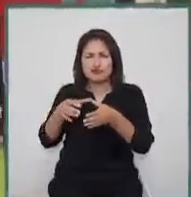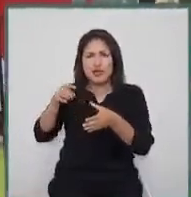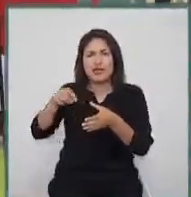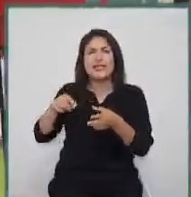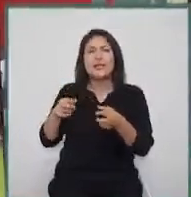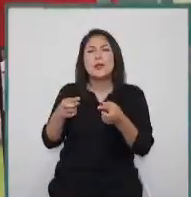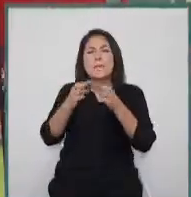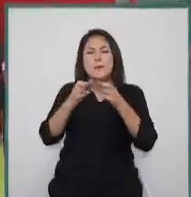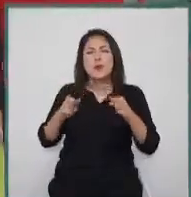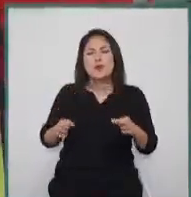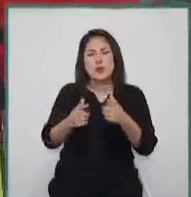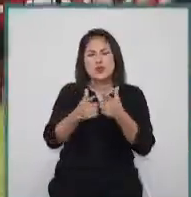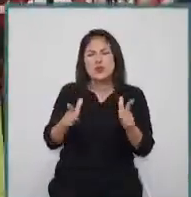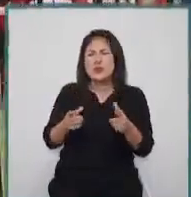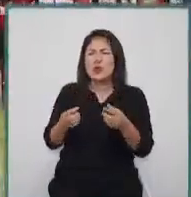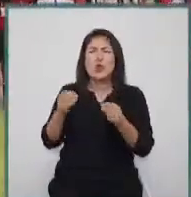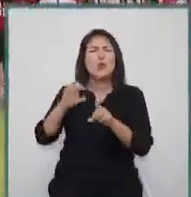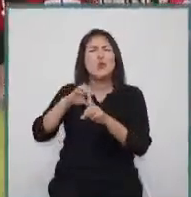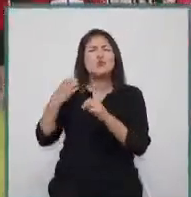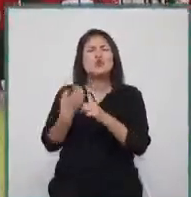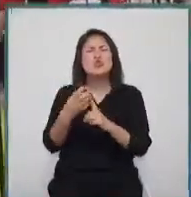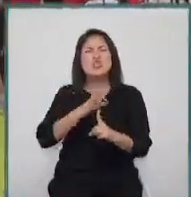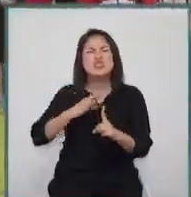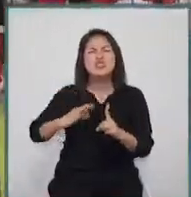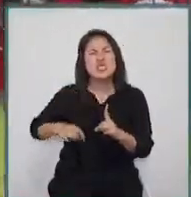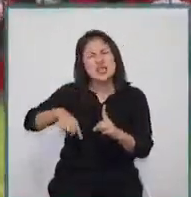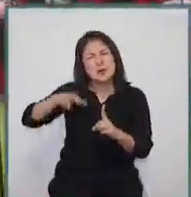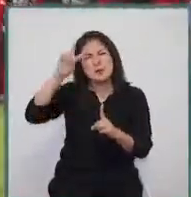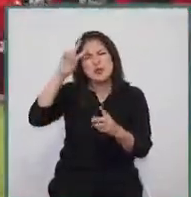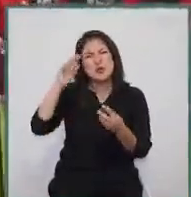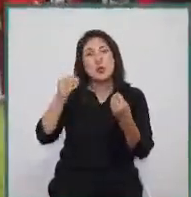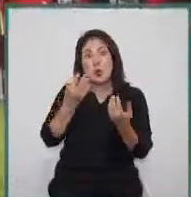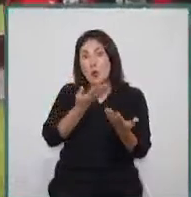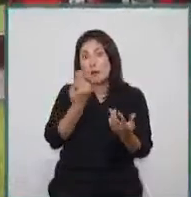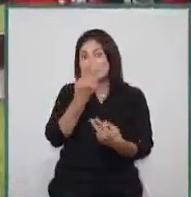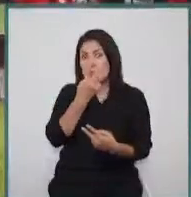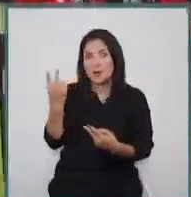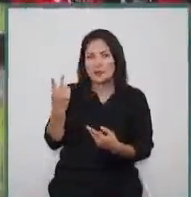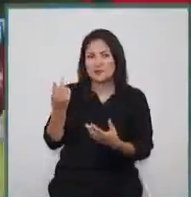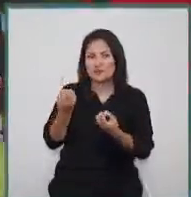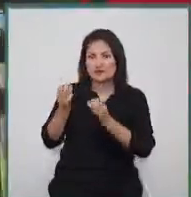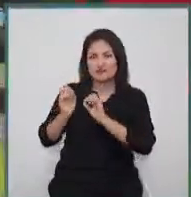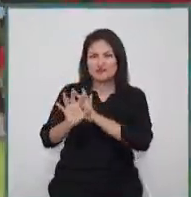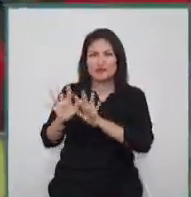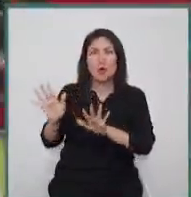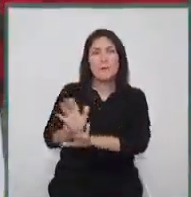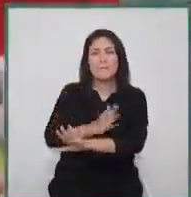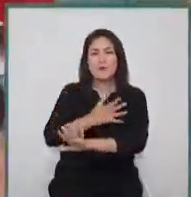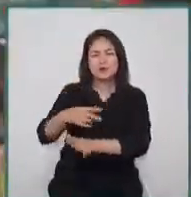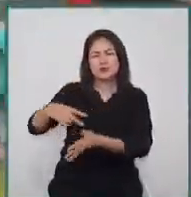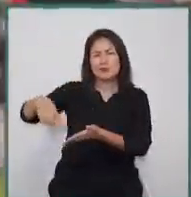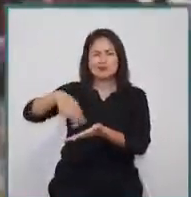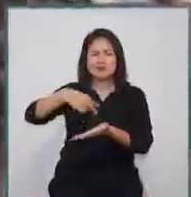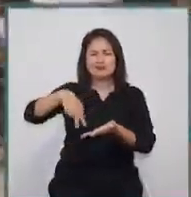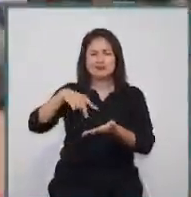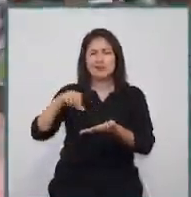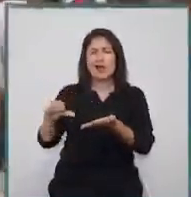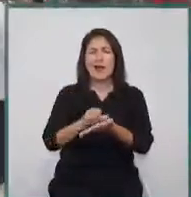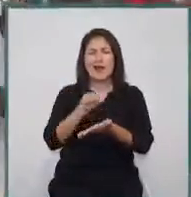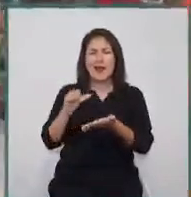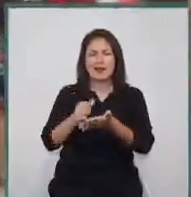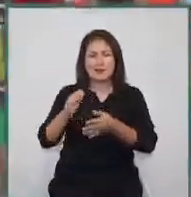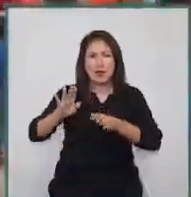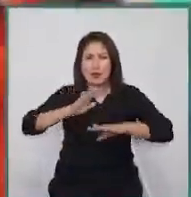espectáculo al Parque Candamo en Pueblo Libre de cómo se vive la cultura china en el Perú. Vamos para poder ver ese espectáculo que tiene música,